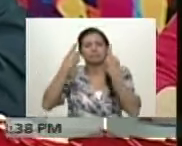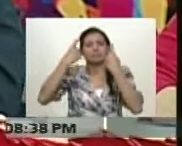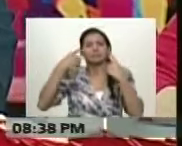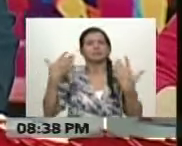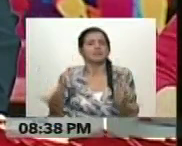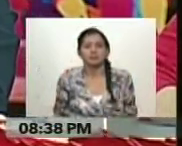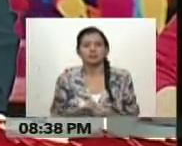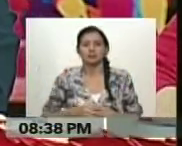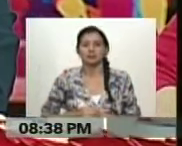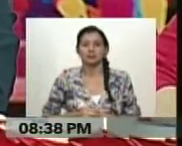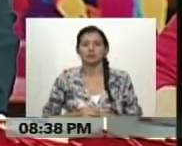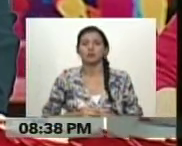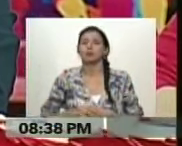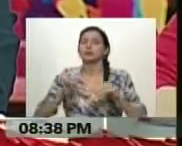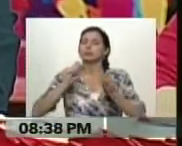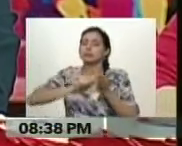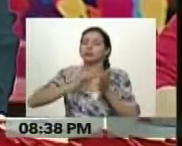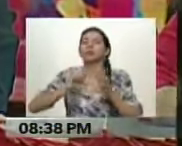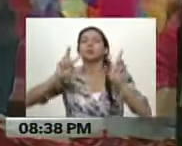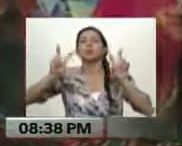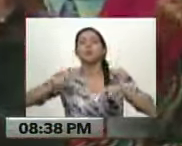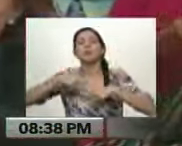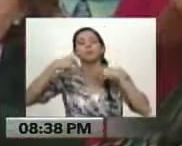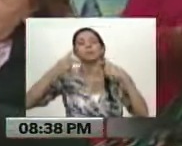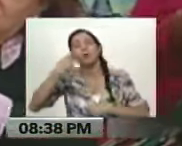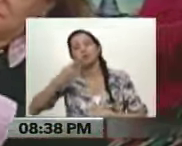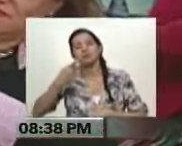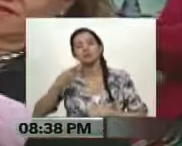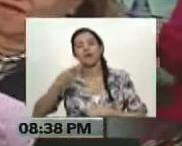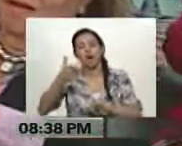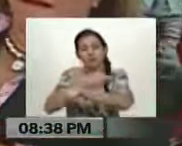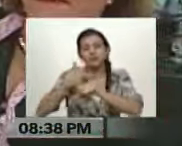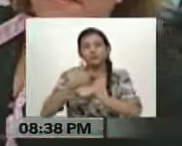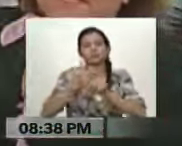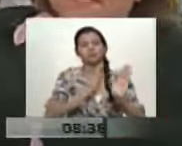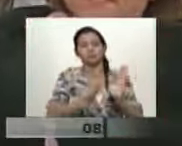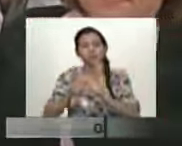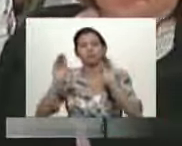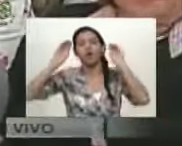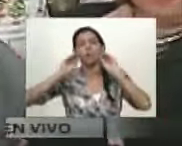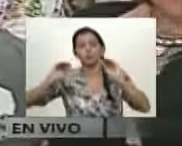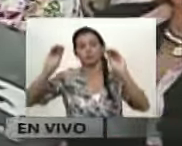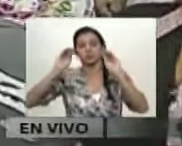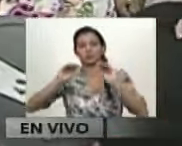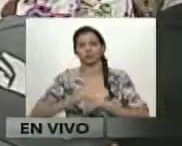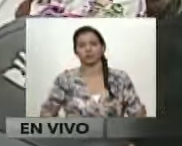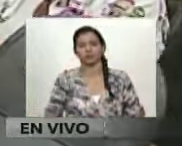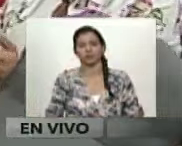dinámicas políticas de gobierno, de formación, de organización.